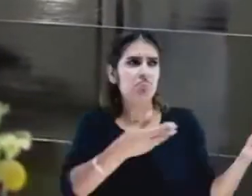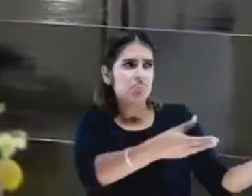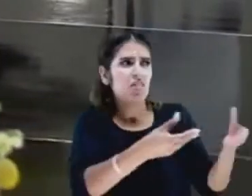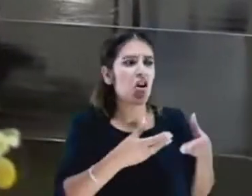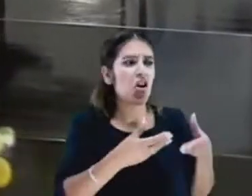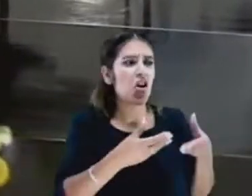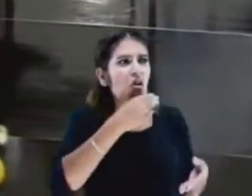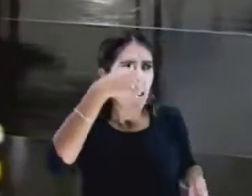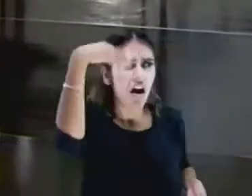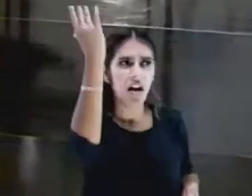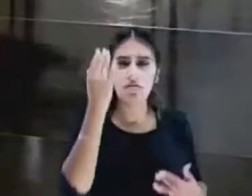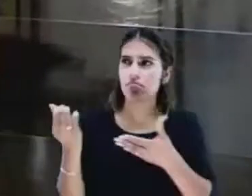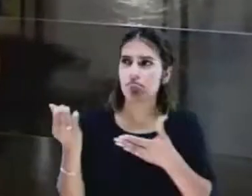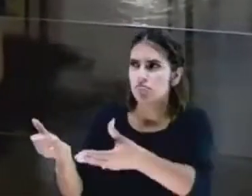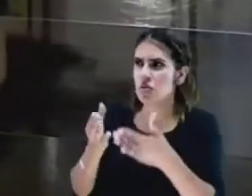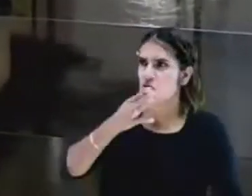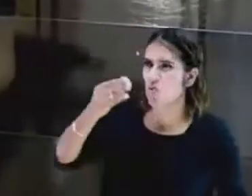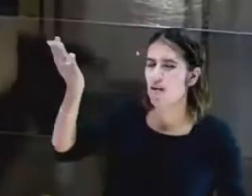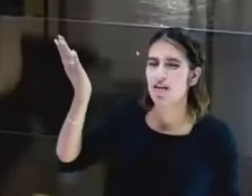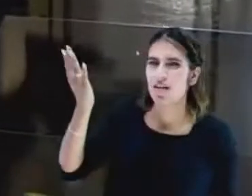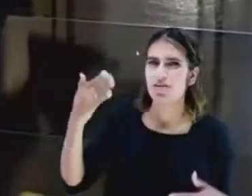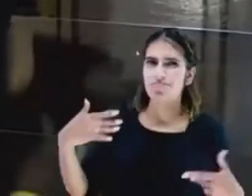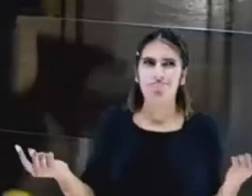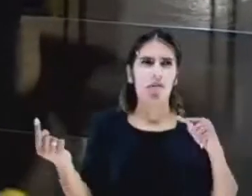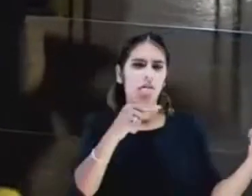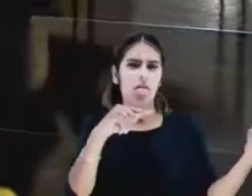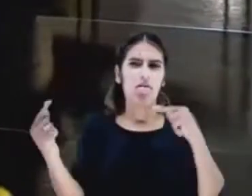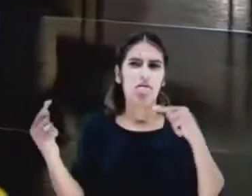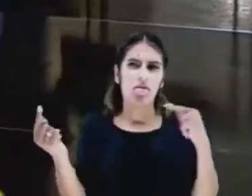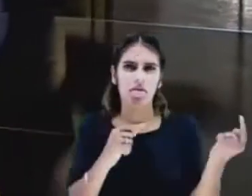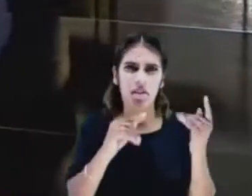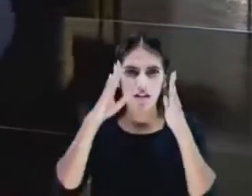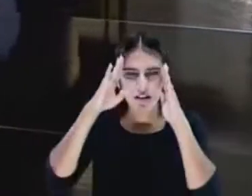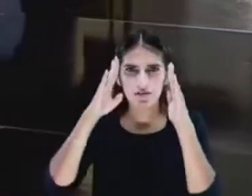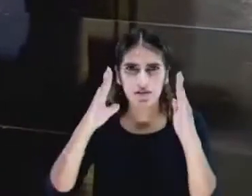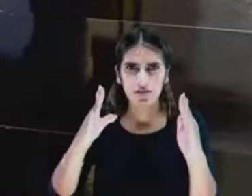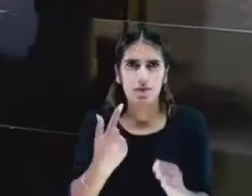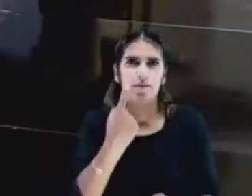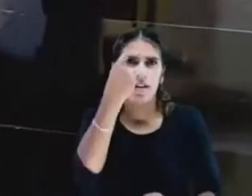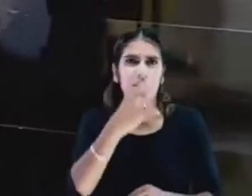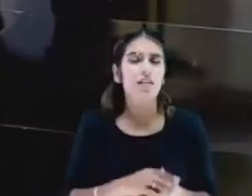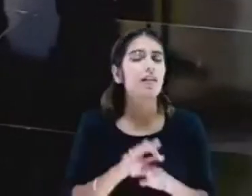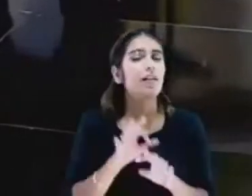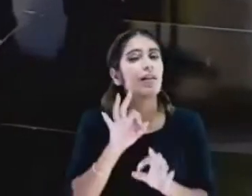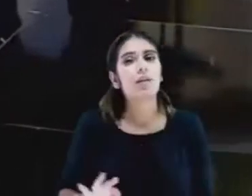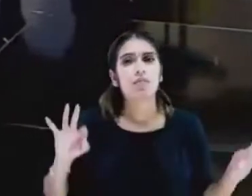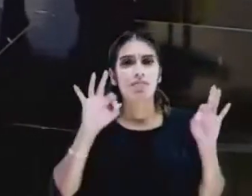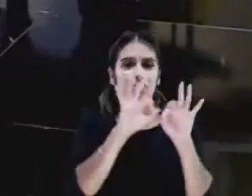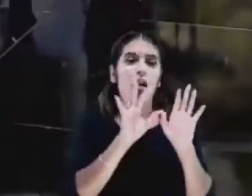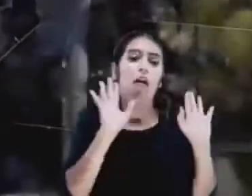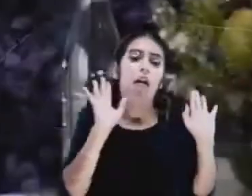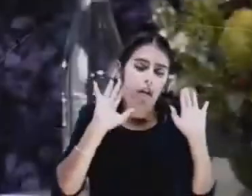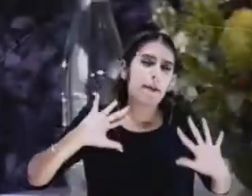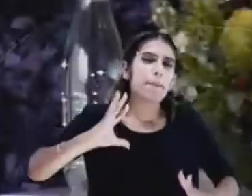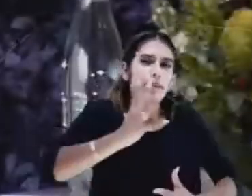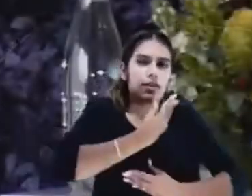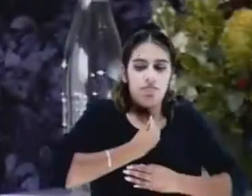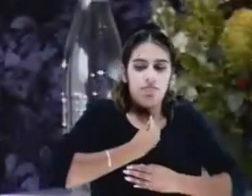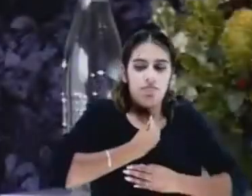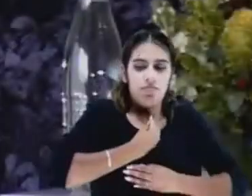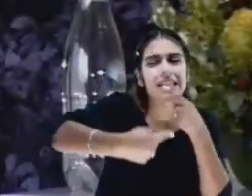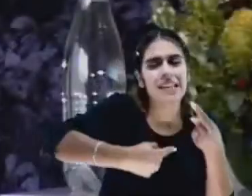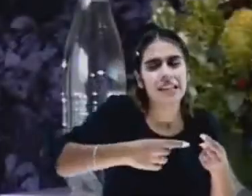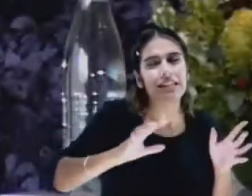jurídicas debemos buscar nosotros resolver o proteger intereses patrimoniales claros son importantes para las partes